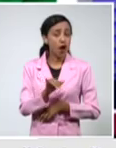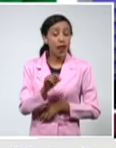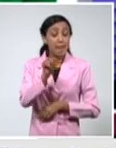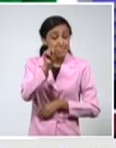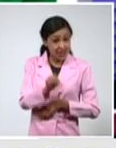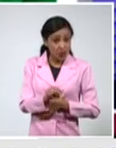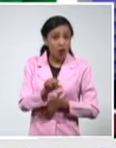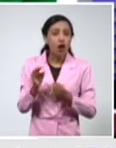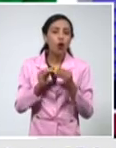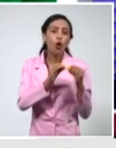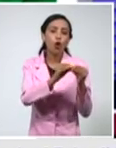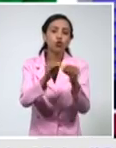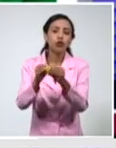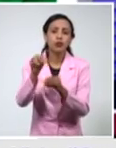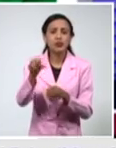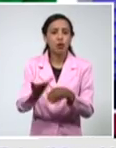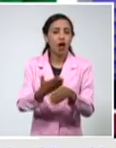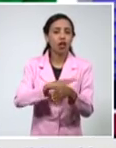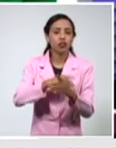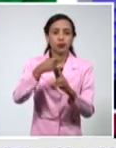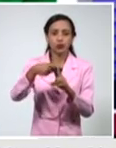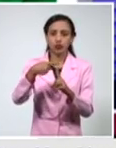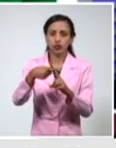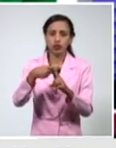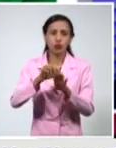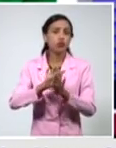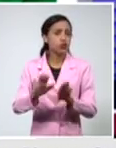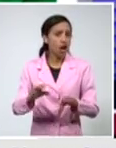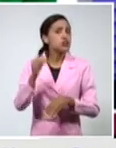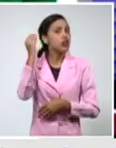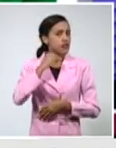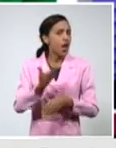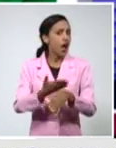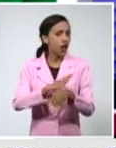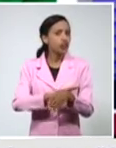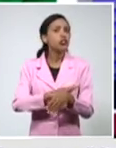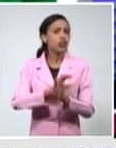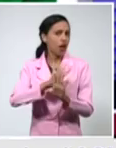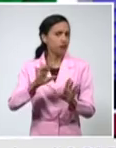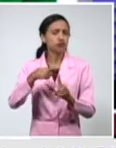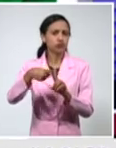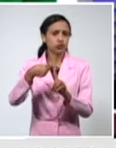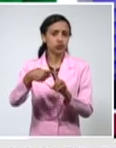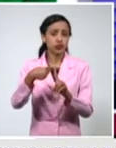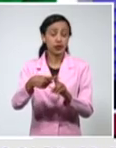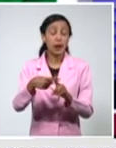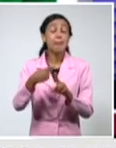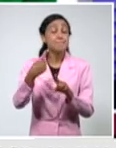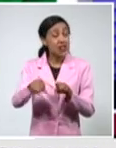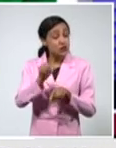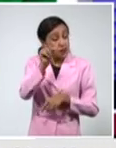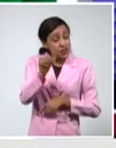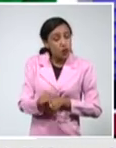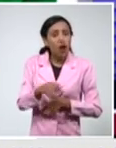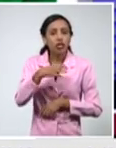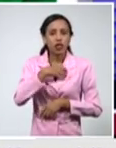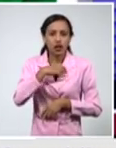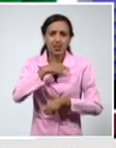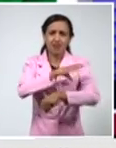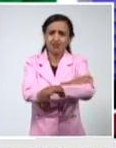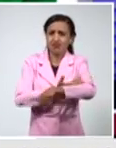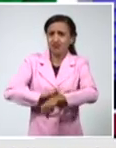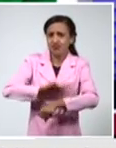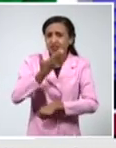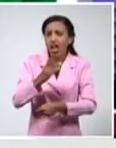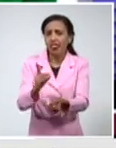caso positivo, ya diagnosticado previamente, con antecedentes de hipertensión arterial,